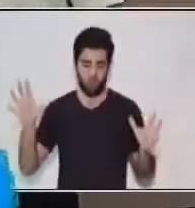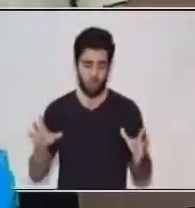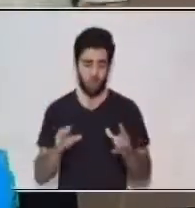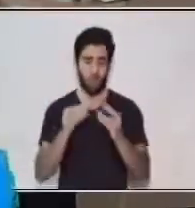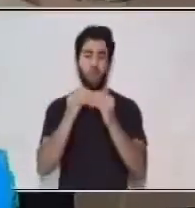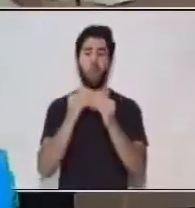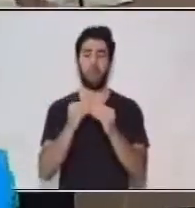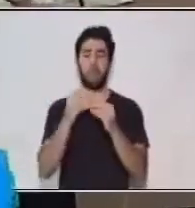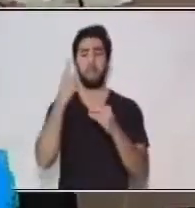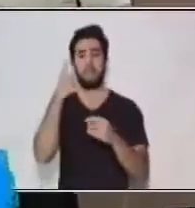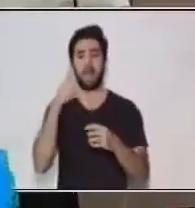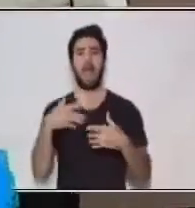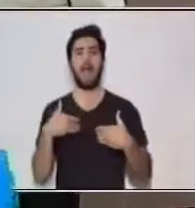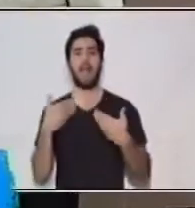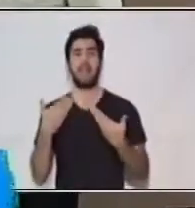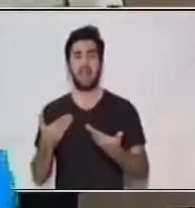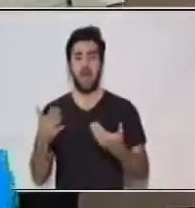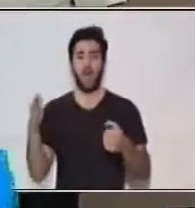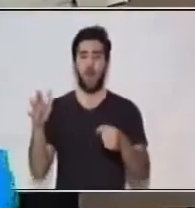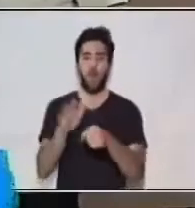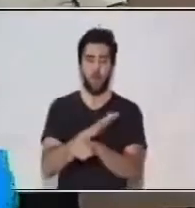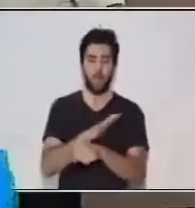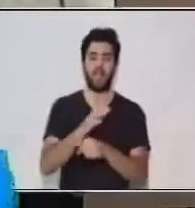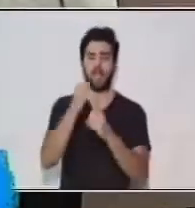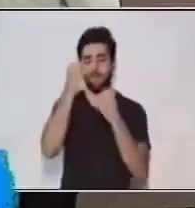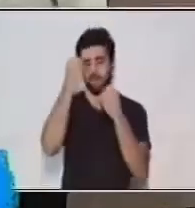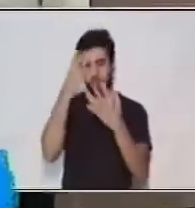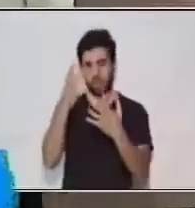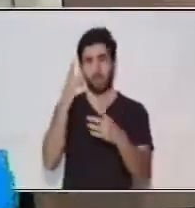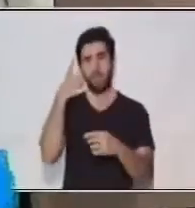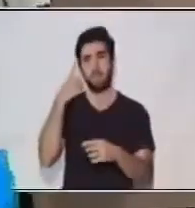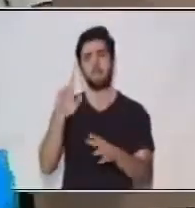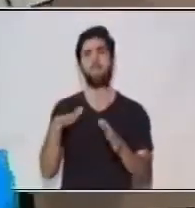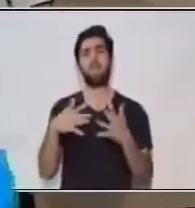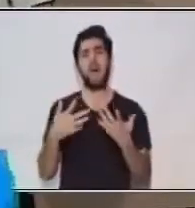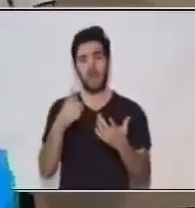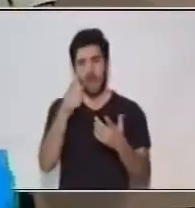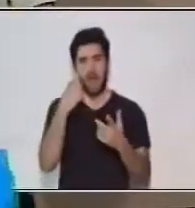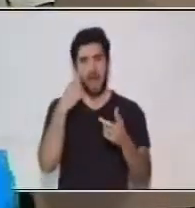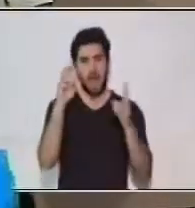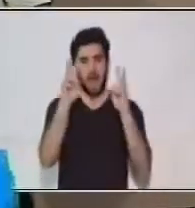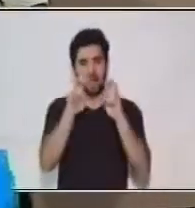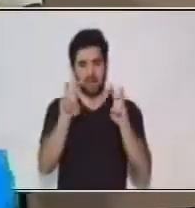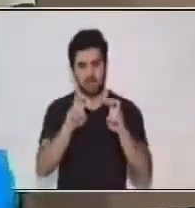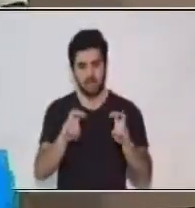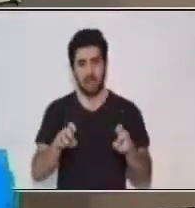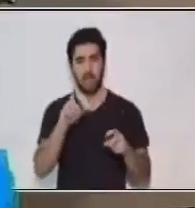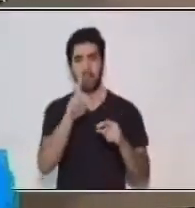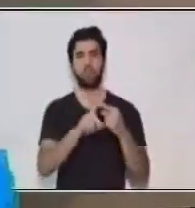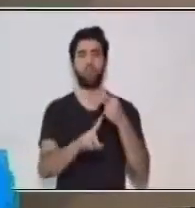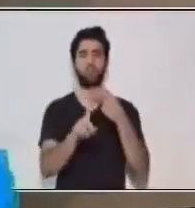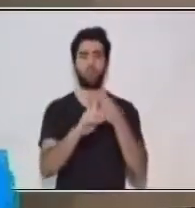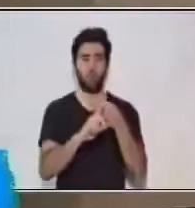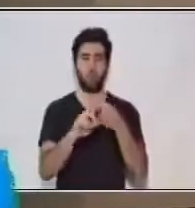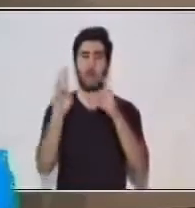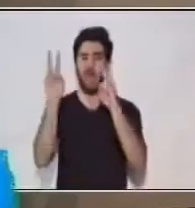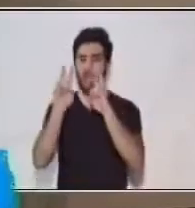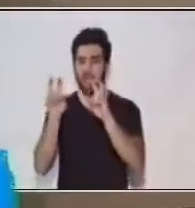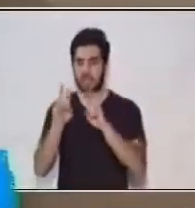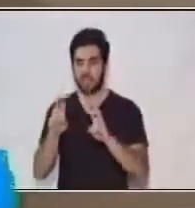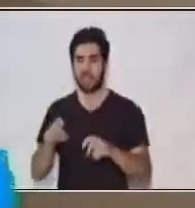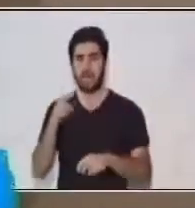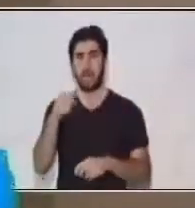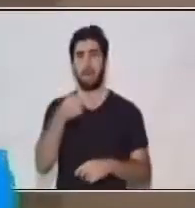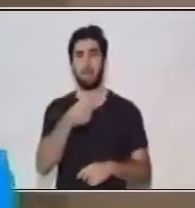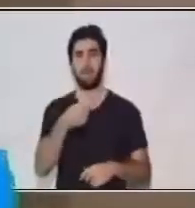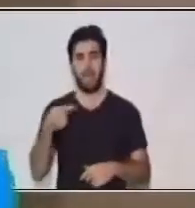que complementan esta información al momento de analizar una suma o analizar una resta, y ya podemos observar